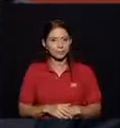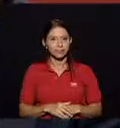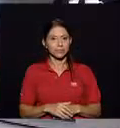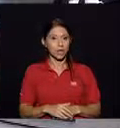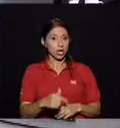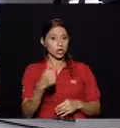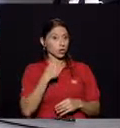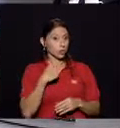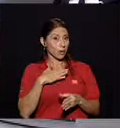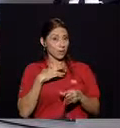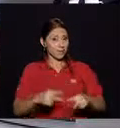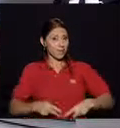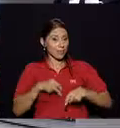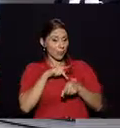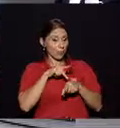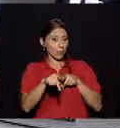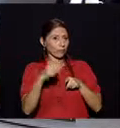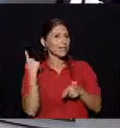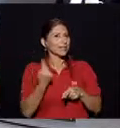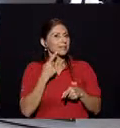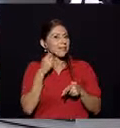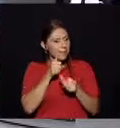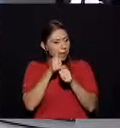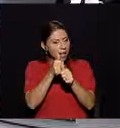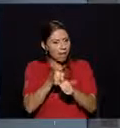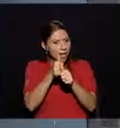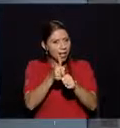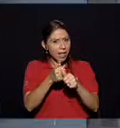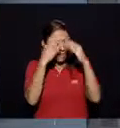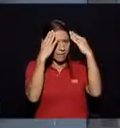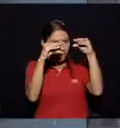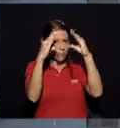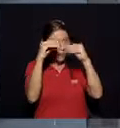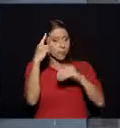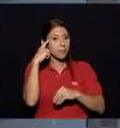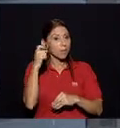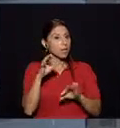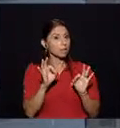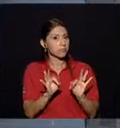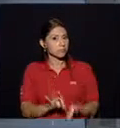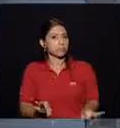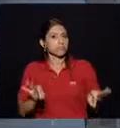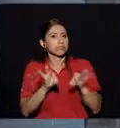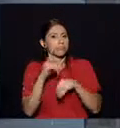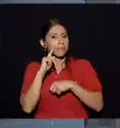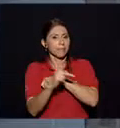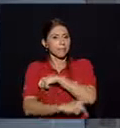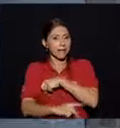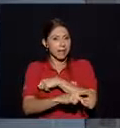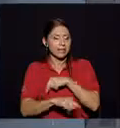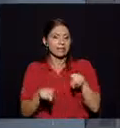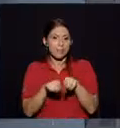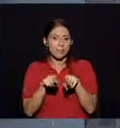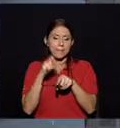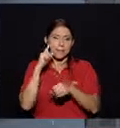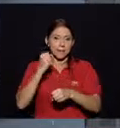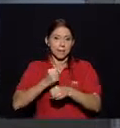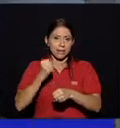lo largo de mi vida profesional siempre le he seguido el pulso al informe porque me parece un gran aporte tanto para el país como para el